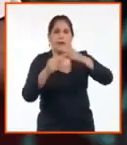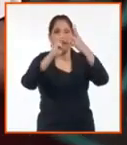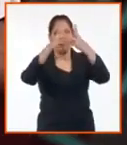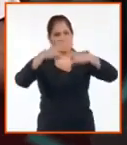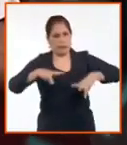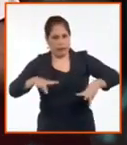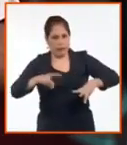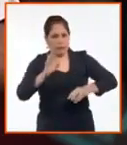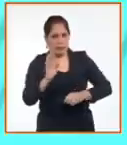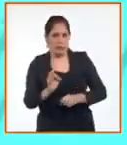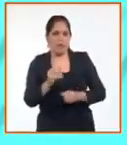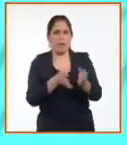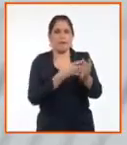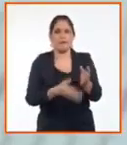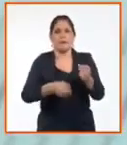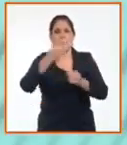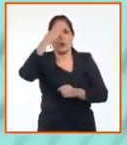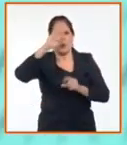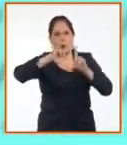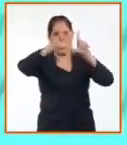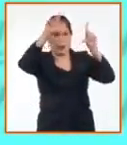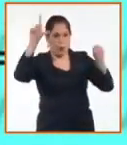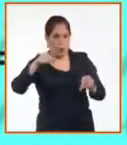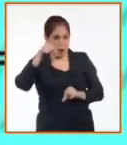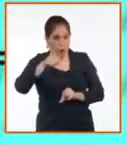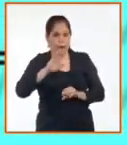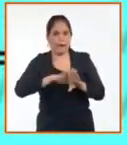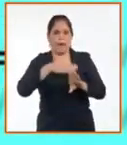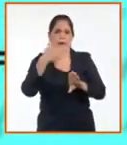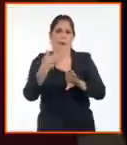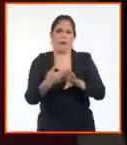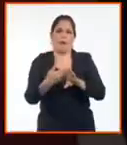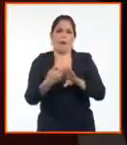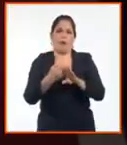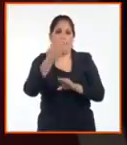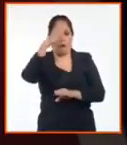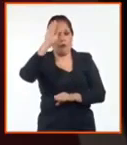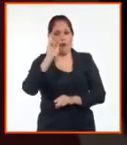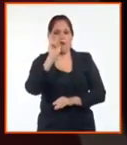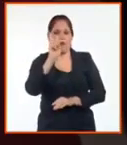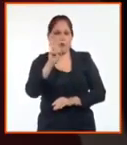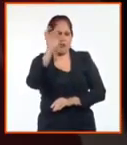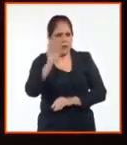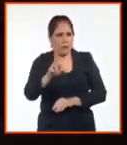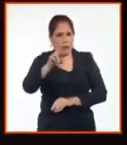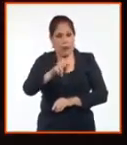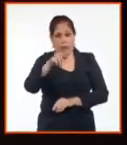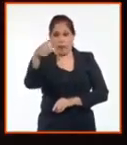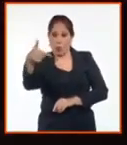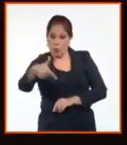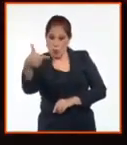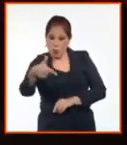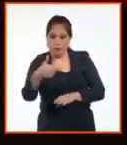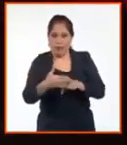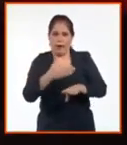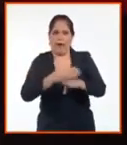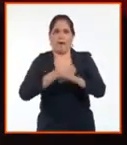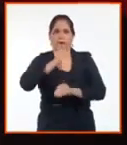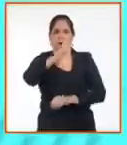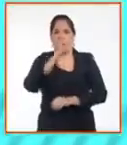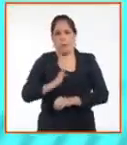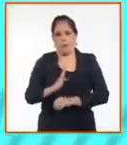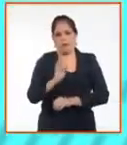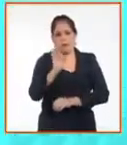sobre la realidad jugar con filo por cubavisión cada martes y jueves antes de la novela y